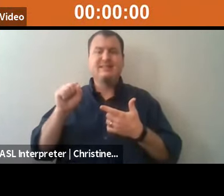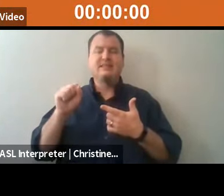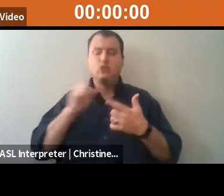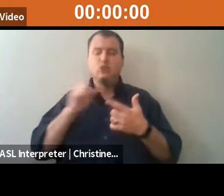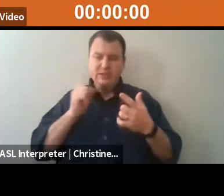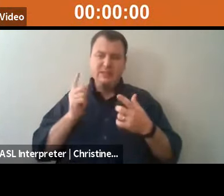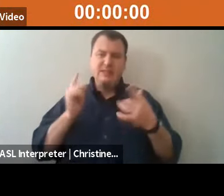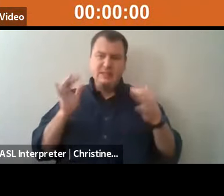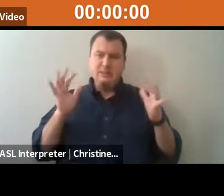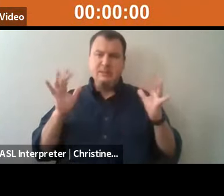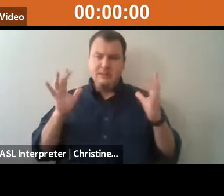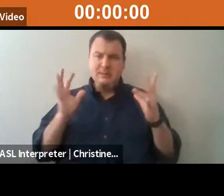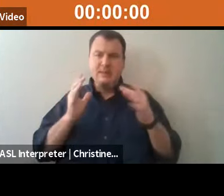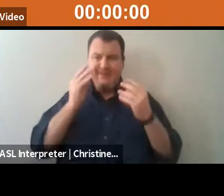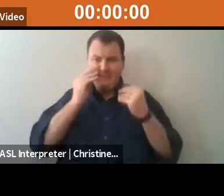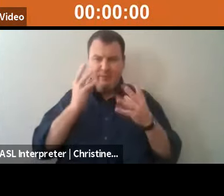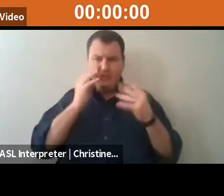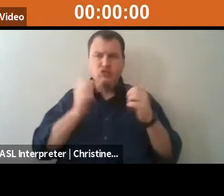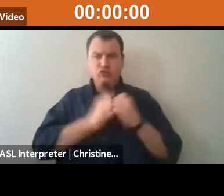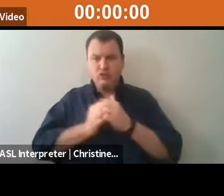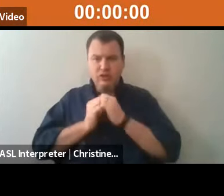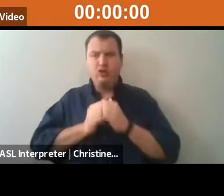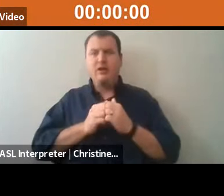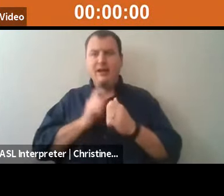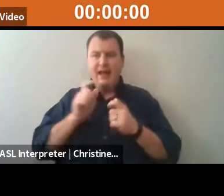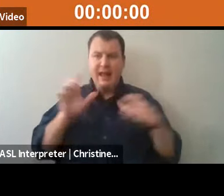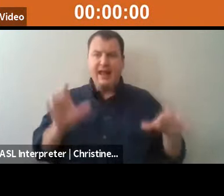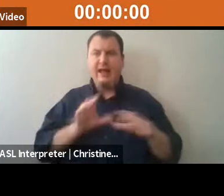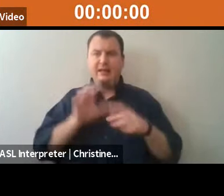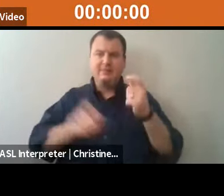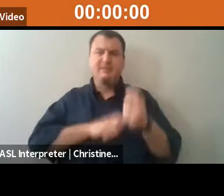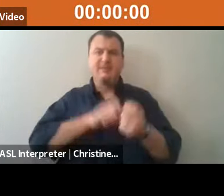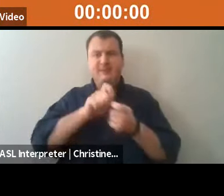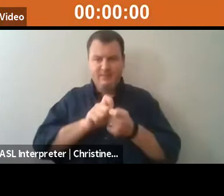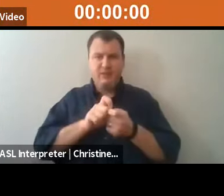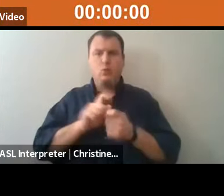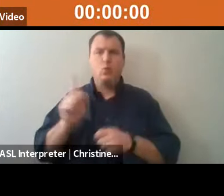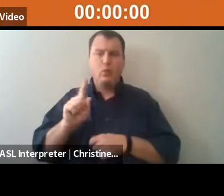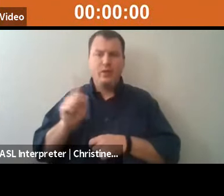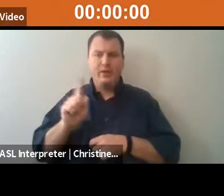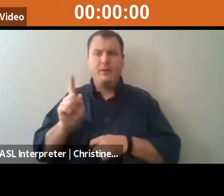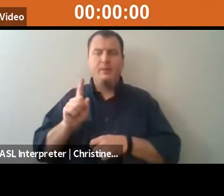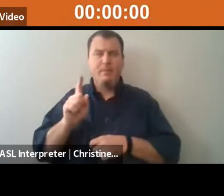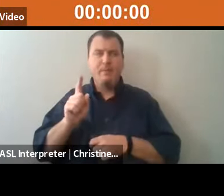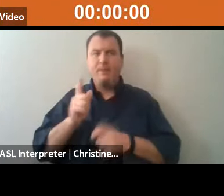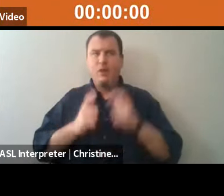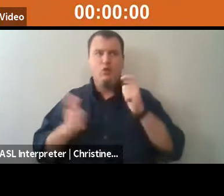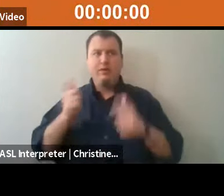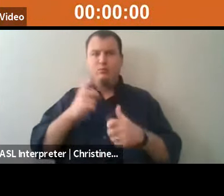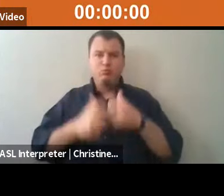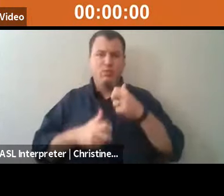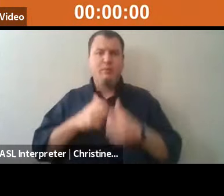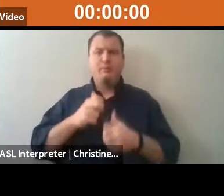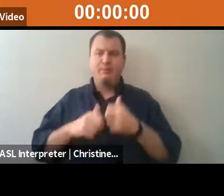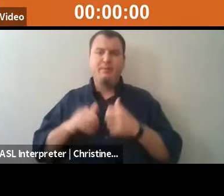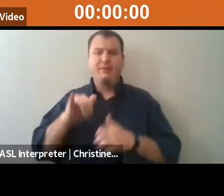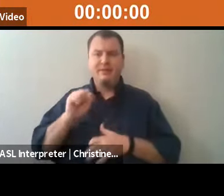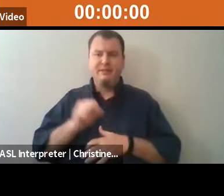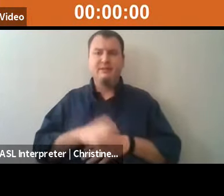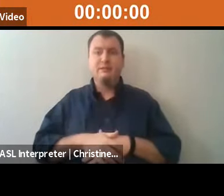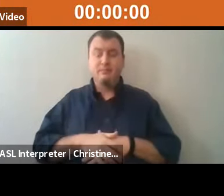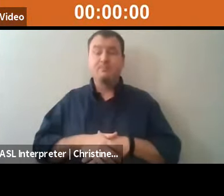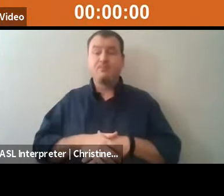actuar específicamente donde mayor problema hay. Por tanto, una respuesta holística